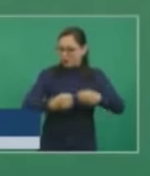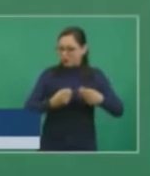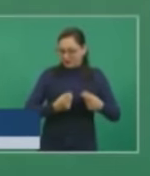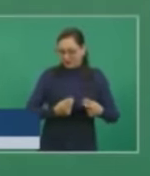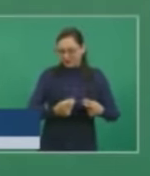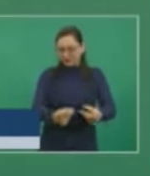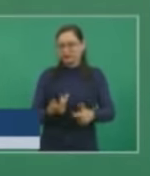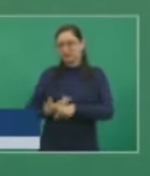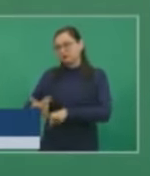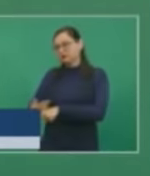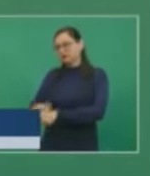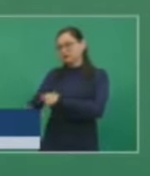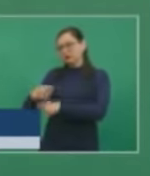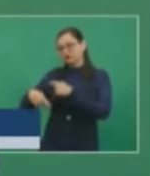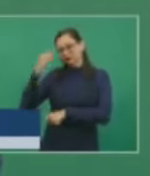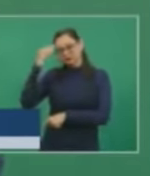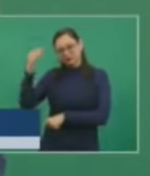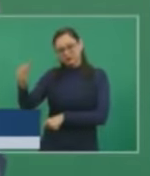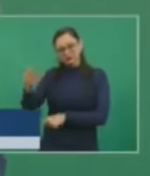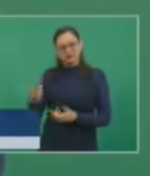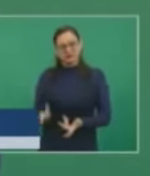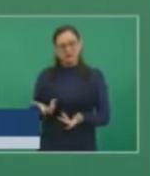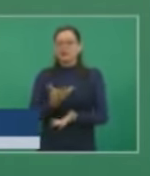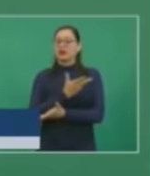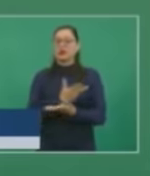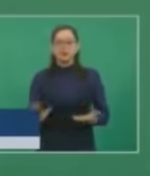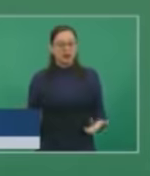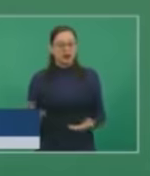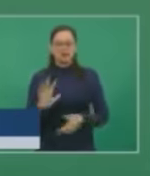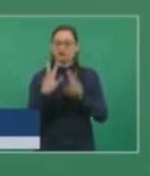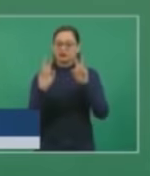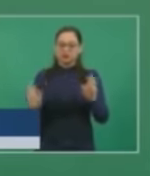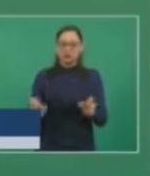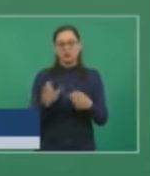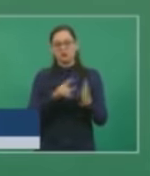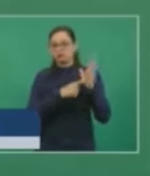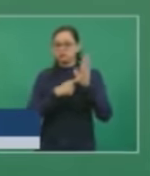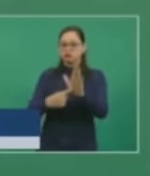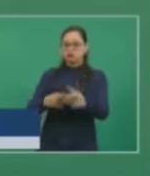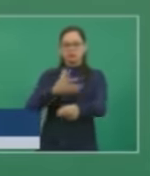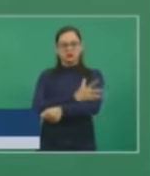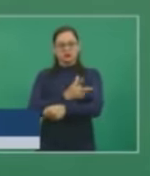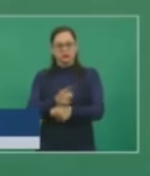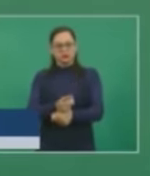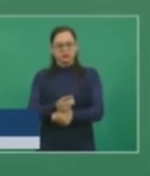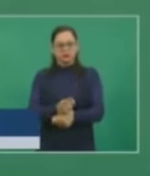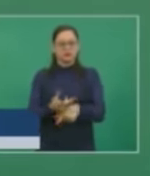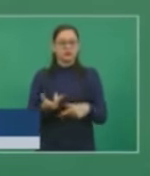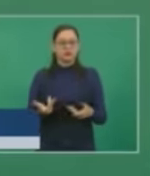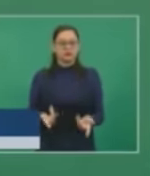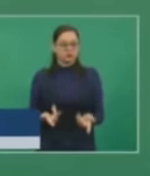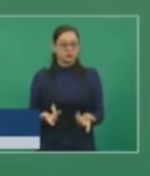nosotros tenemos como órgano de transparencia y de protección de datos personales y de acceso a la información pública. Es decir, hay ahí todo un tema constitucional